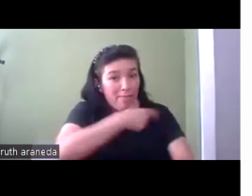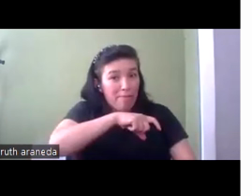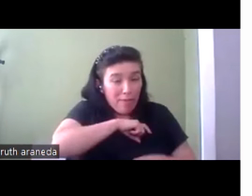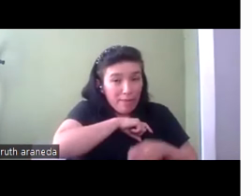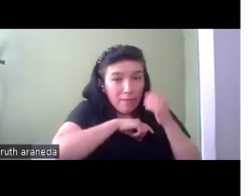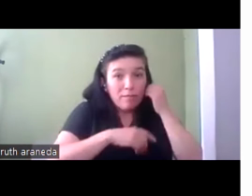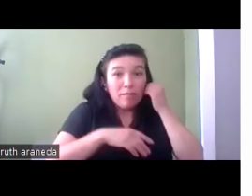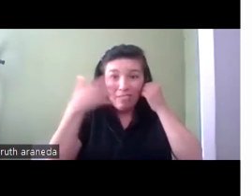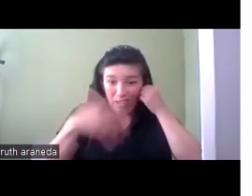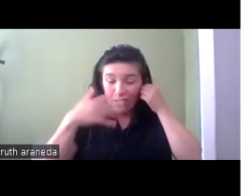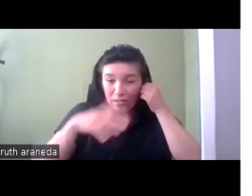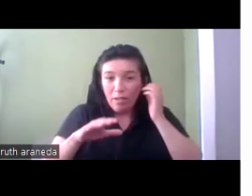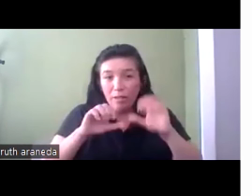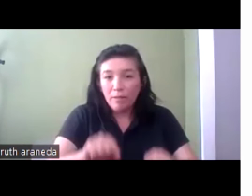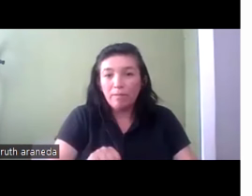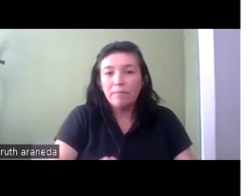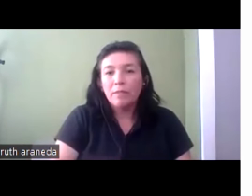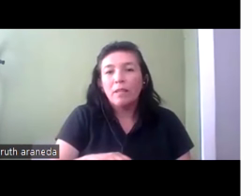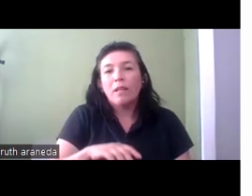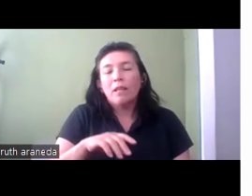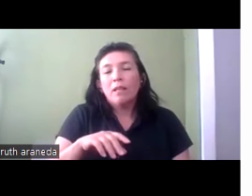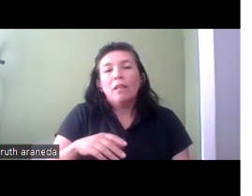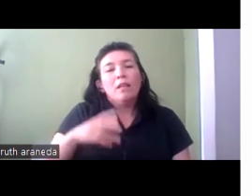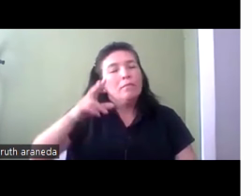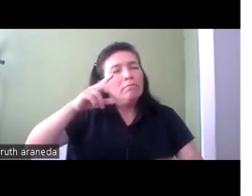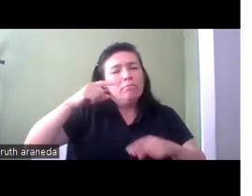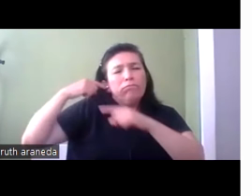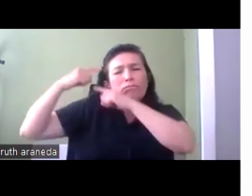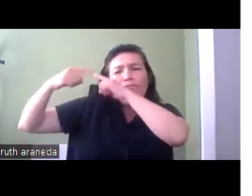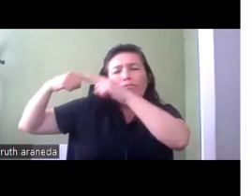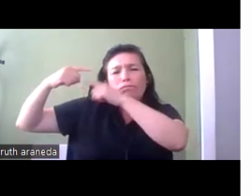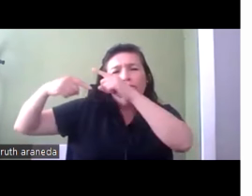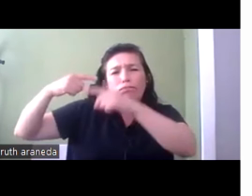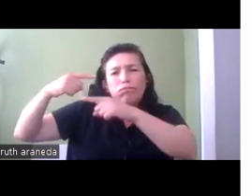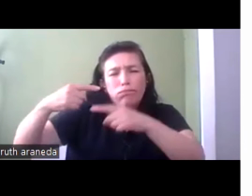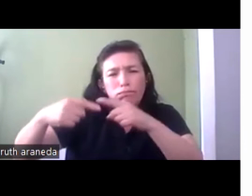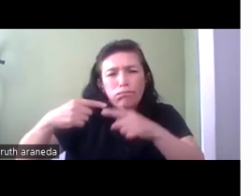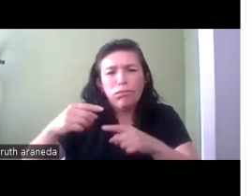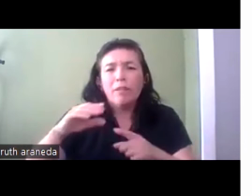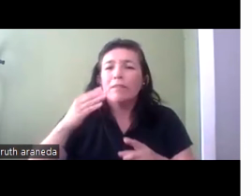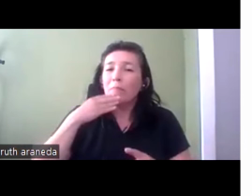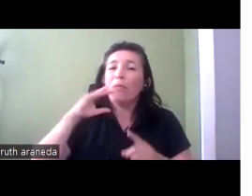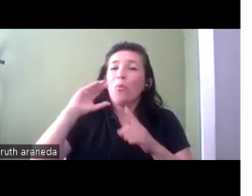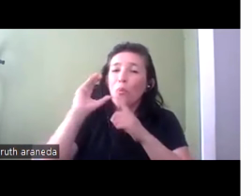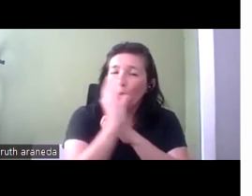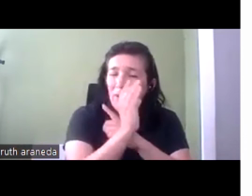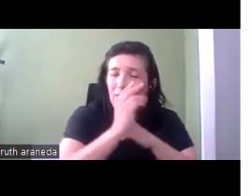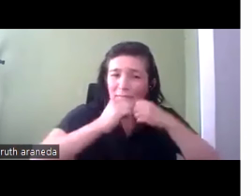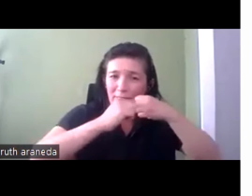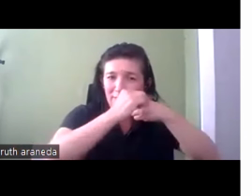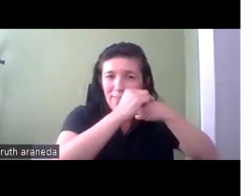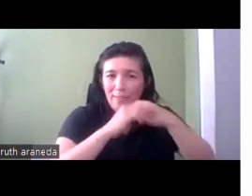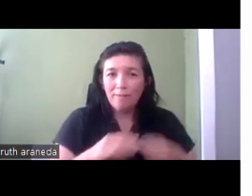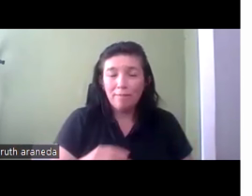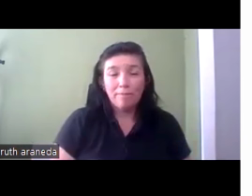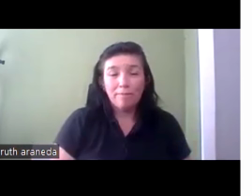particularmente desde el PAT hasta etapas históricas, pasando incluso obviamente, por lo que es la cultura diaguita. Otro